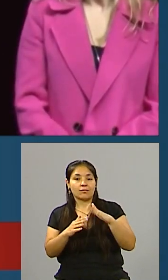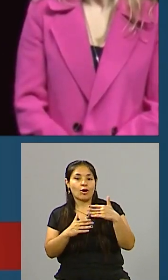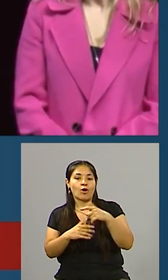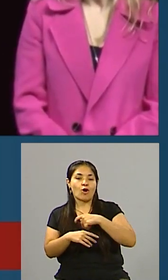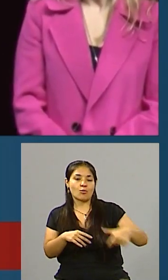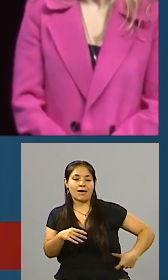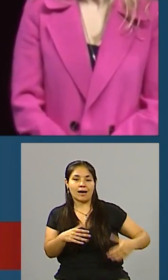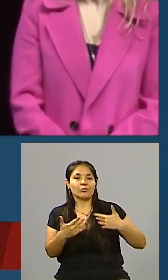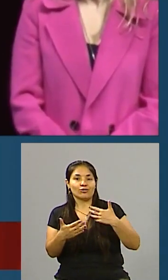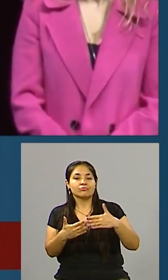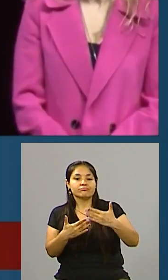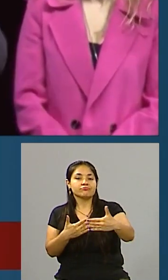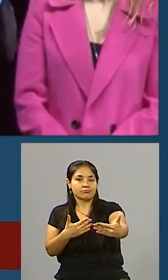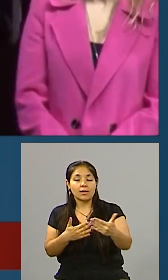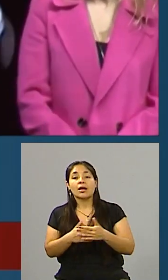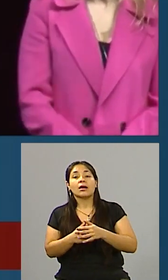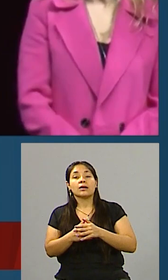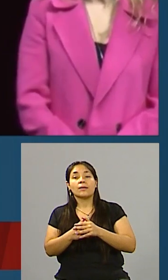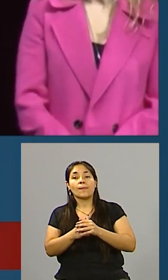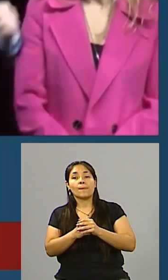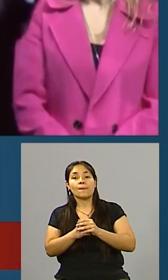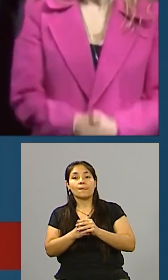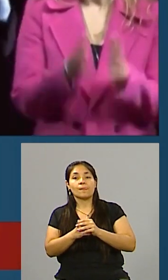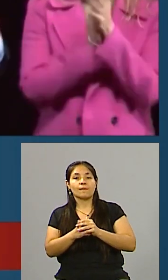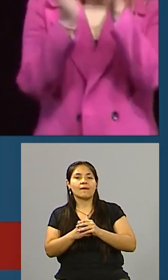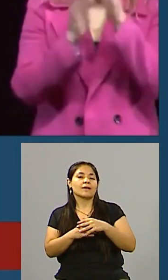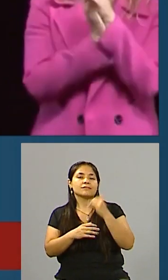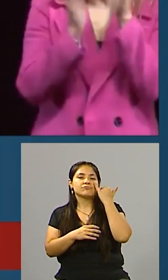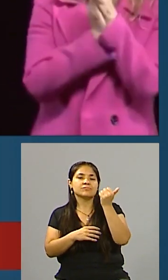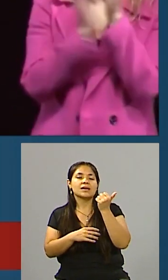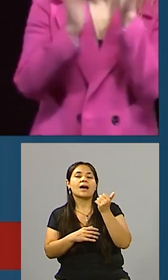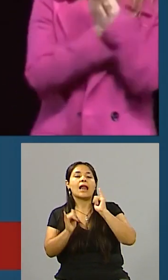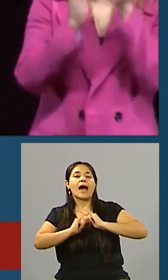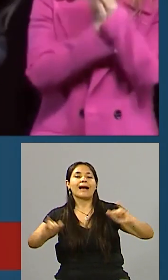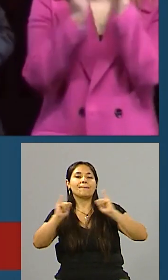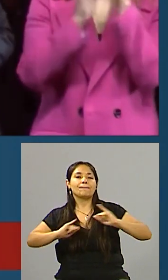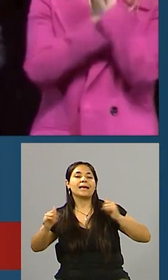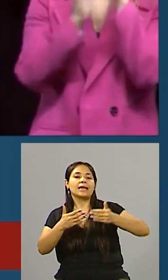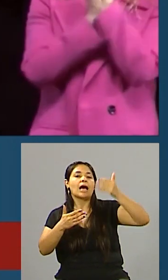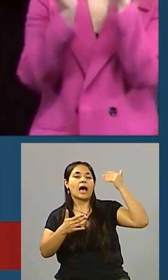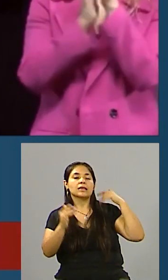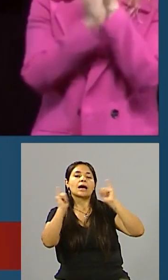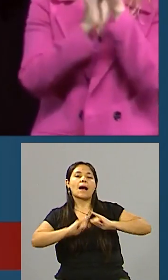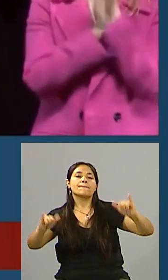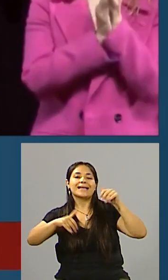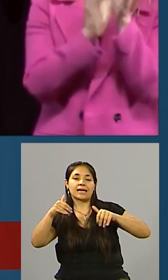gobierno. Si bien mucho se ha esbozado y mucho se ha explicitado durante la campaña